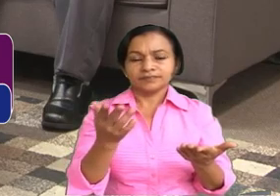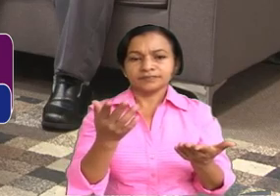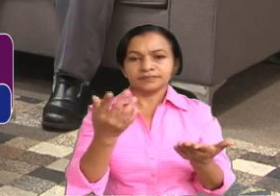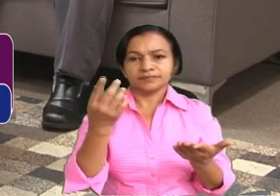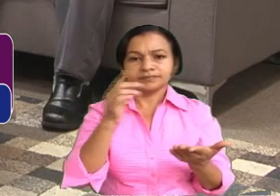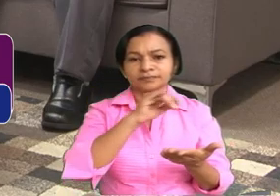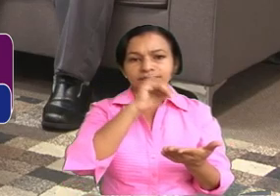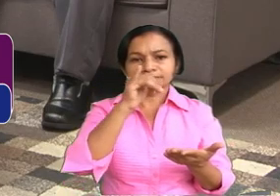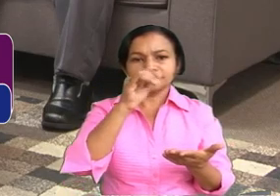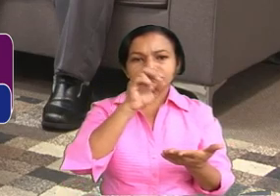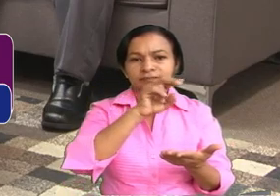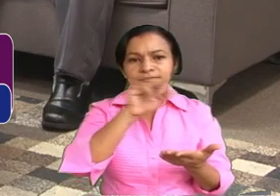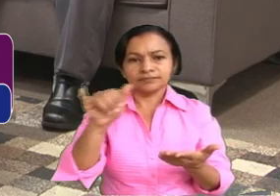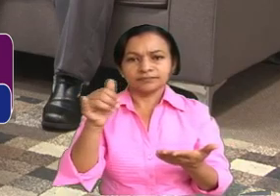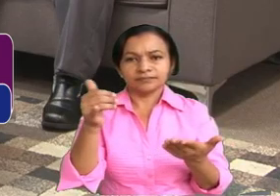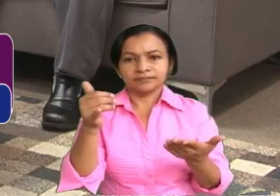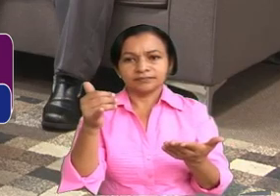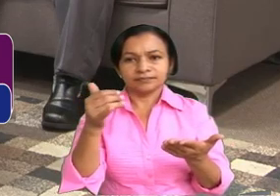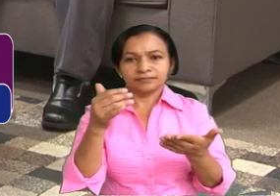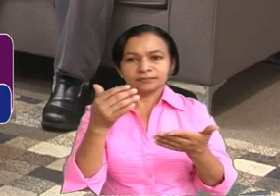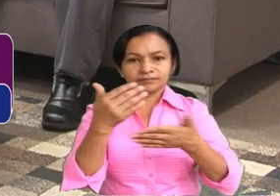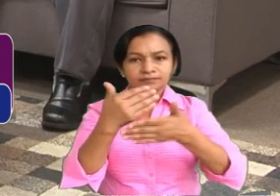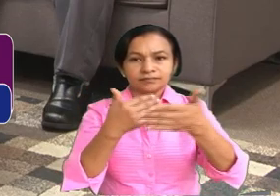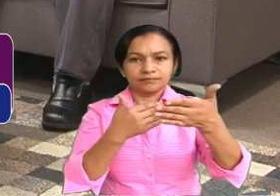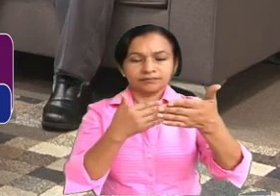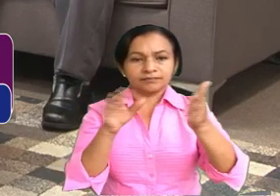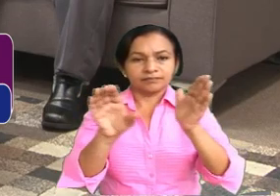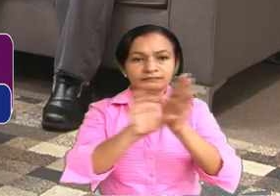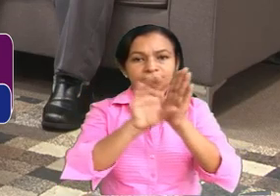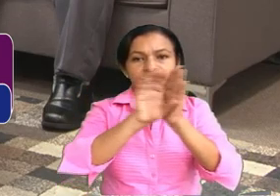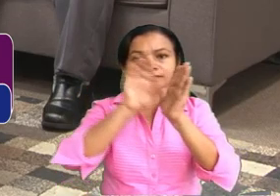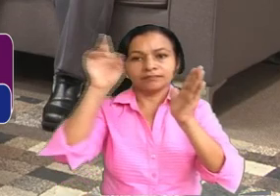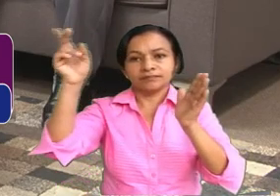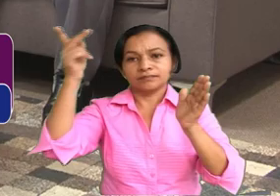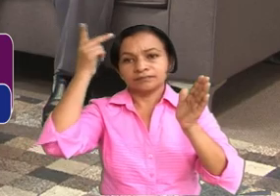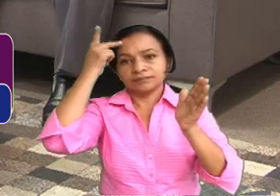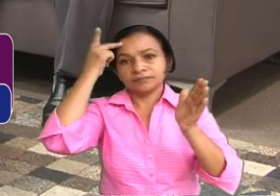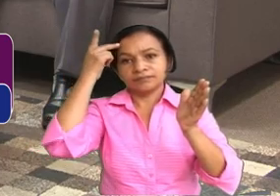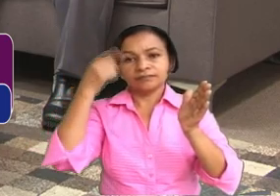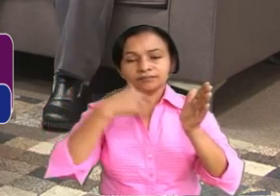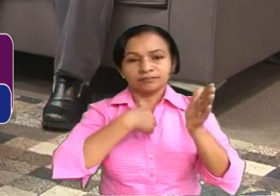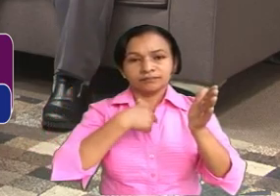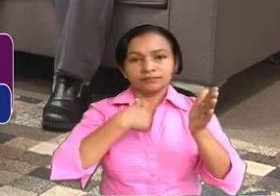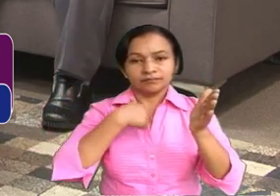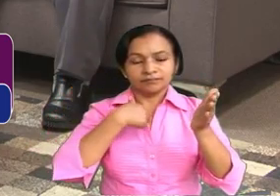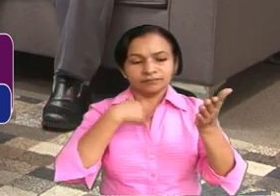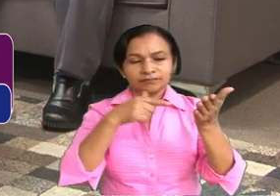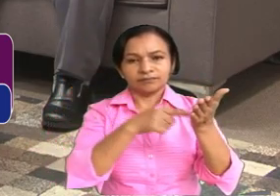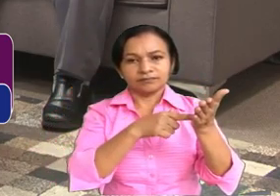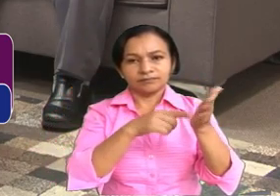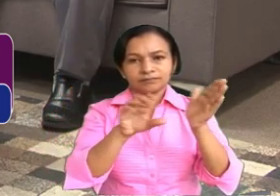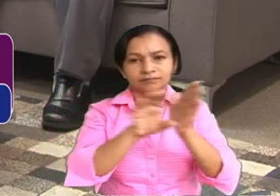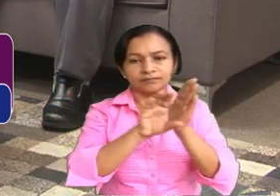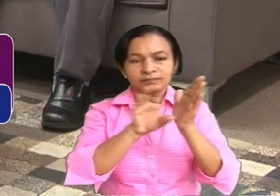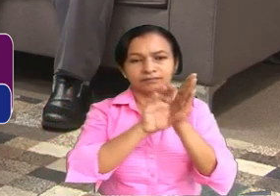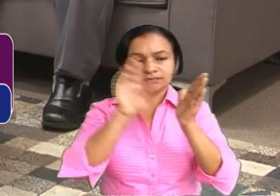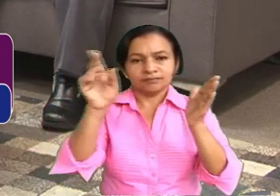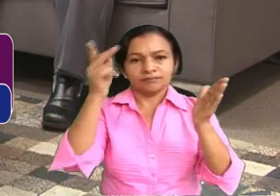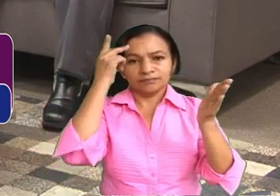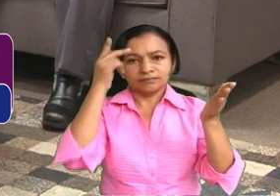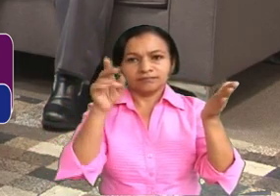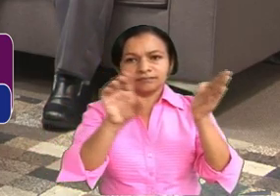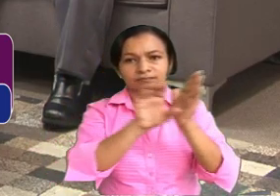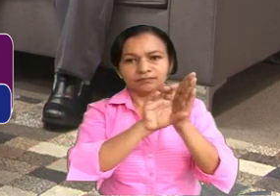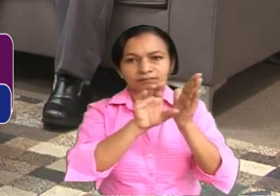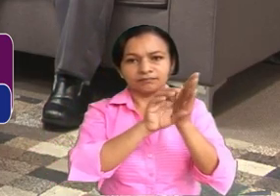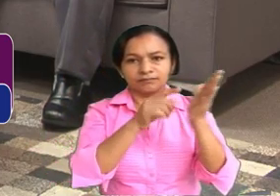Johnny Jackson, ¿se acuerda que no aparecía en la Constitución? En la Constitución política. Y cuando él ya dijo, yo aquí aparezco, eso fue algo impactante. O sea,